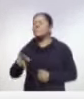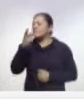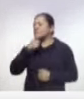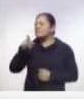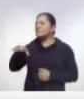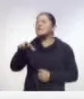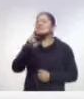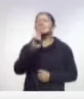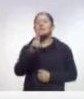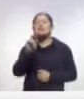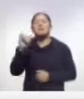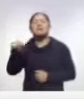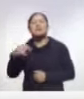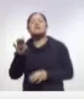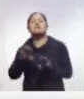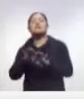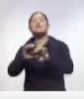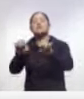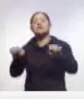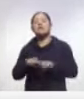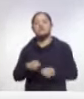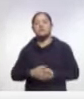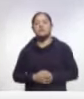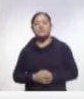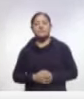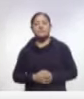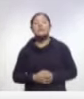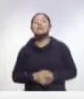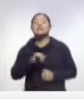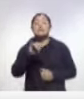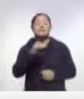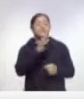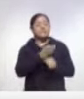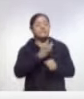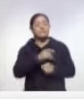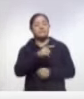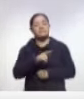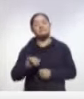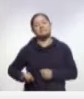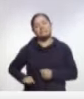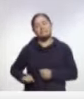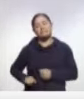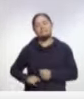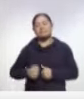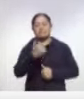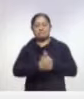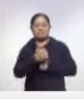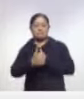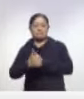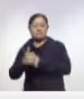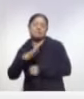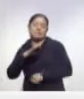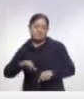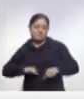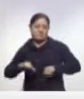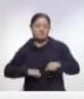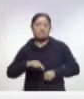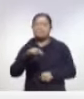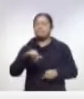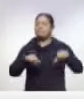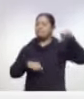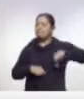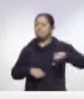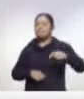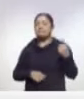¿cómo va su equipo? Sí, mi querida, es en estos momentos el partido más interesante quizás de la Liga Premier porque tienen actividad. Van perdiendo 1